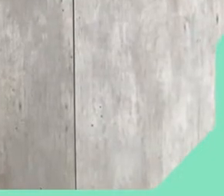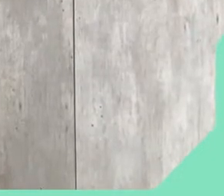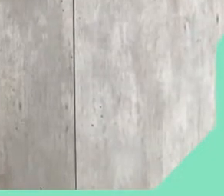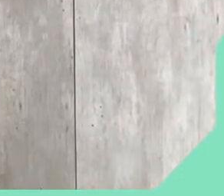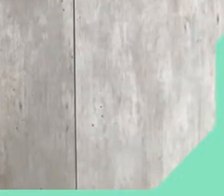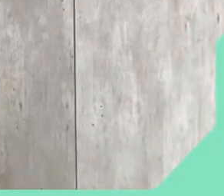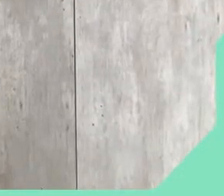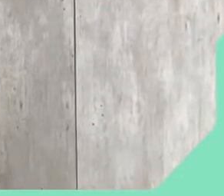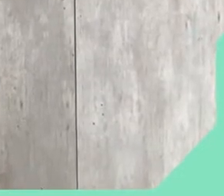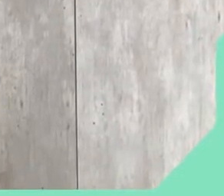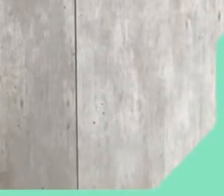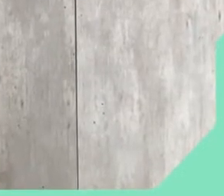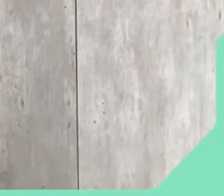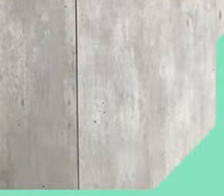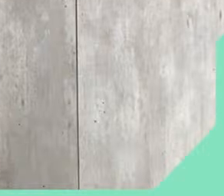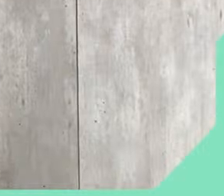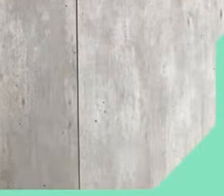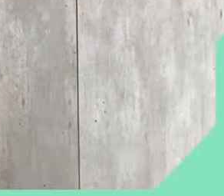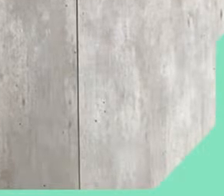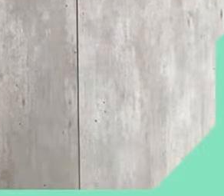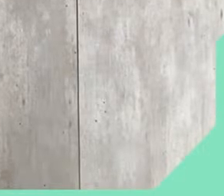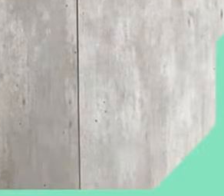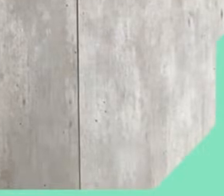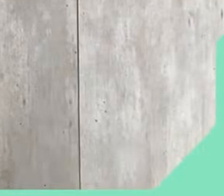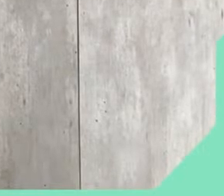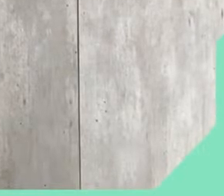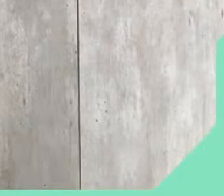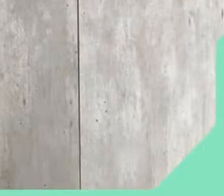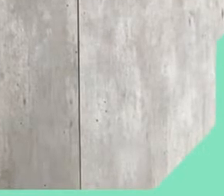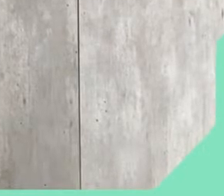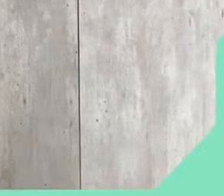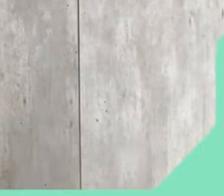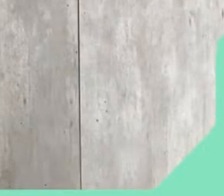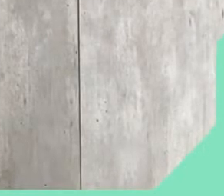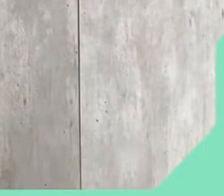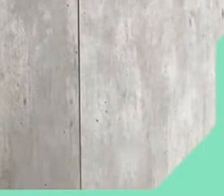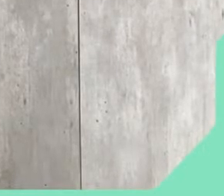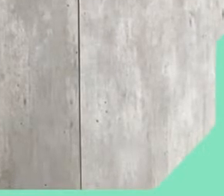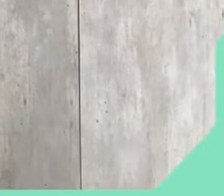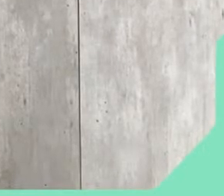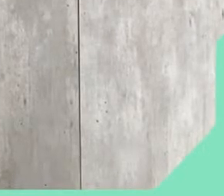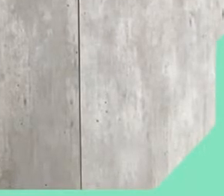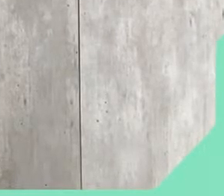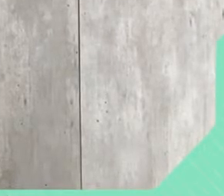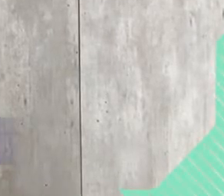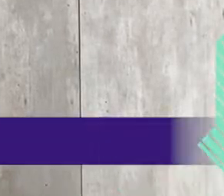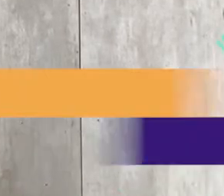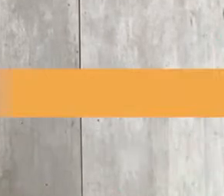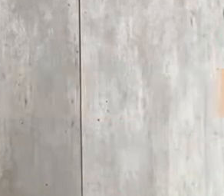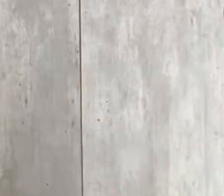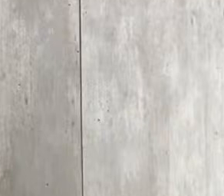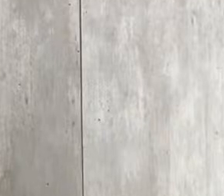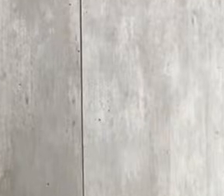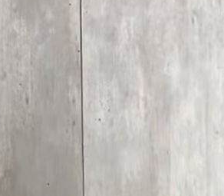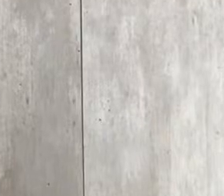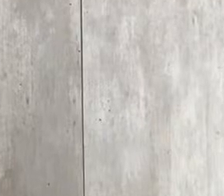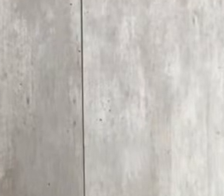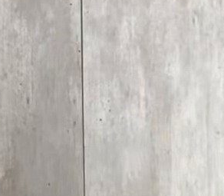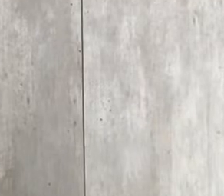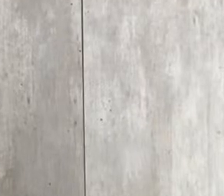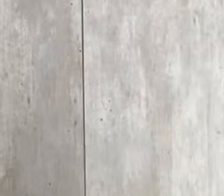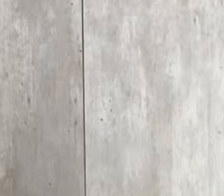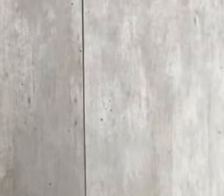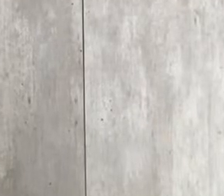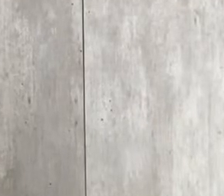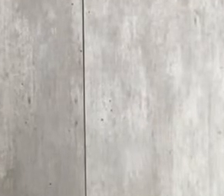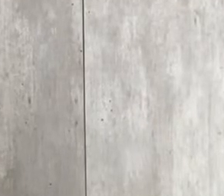poder contar cuáles son las características de las carreras, cuáles son los horizontes del campo profesional que